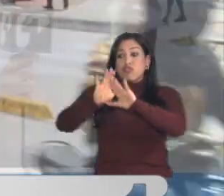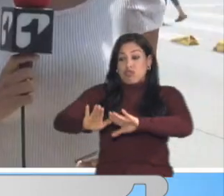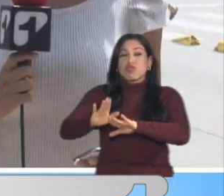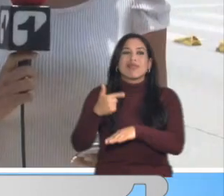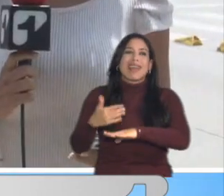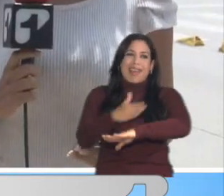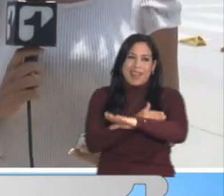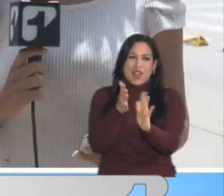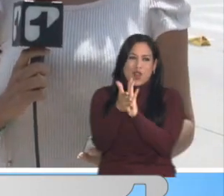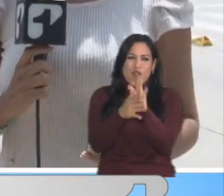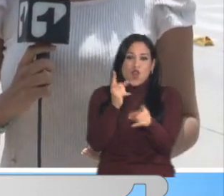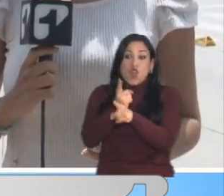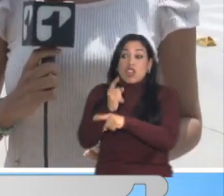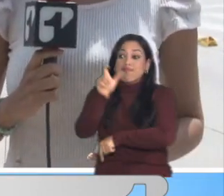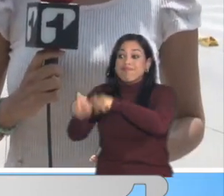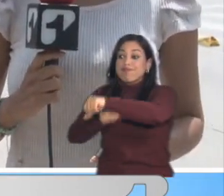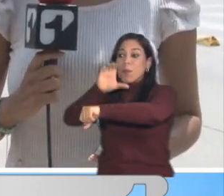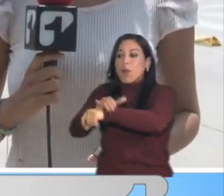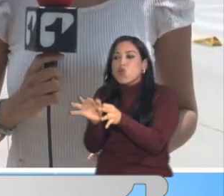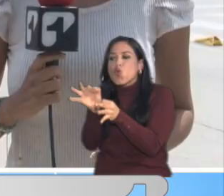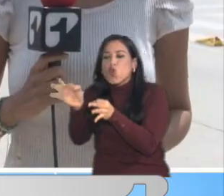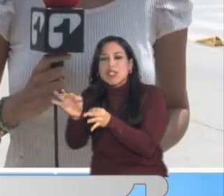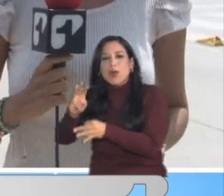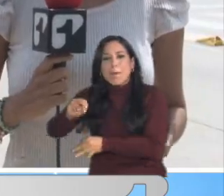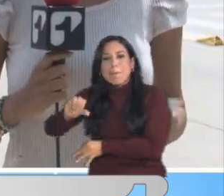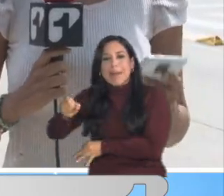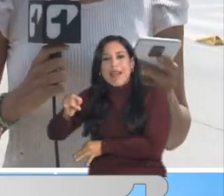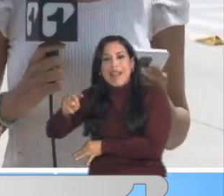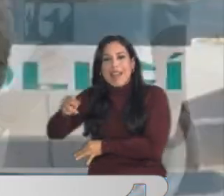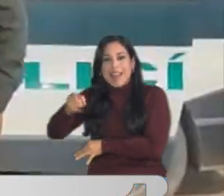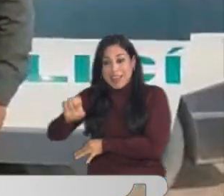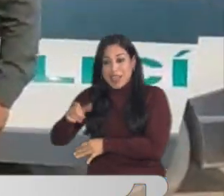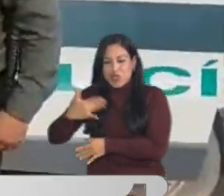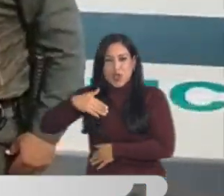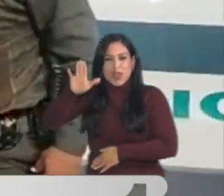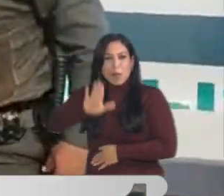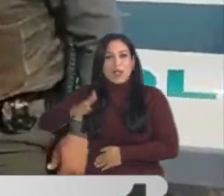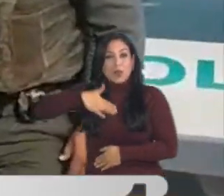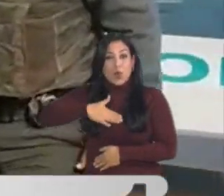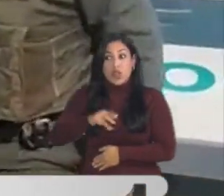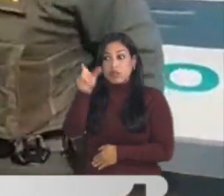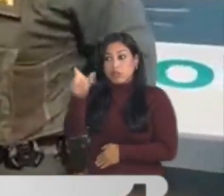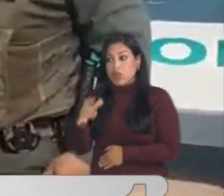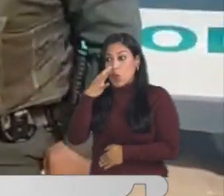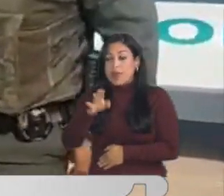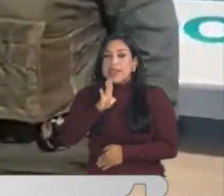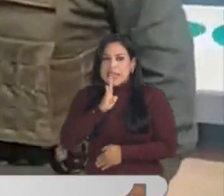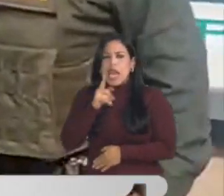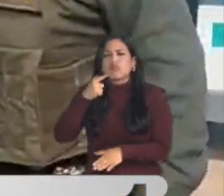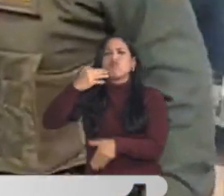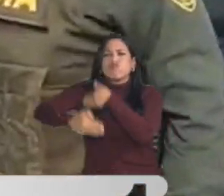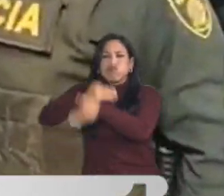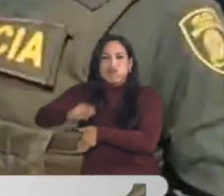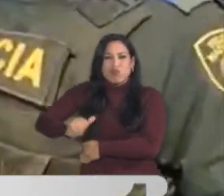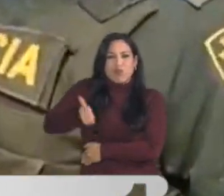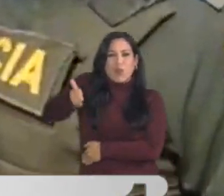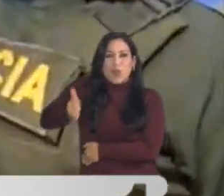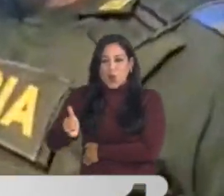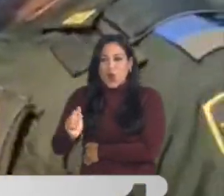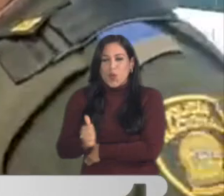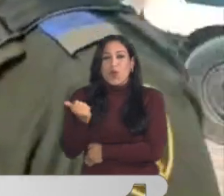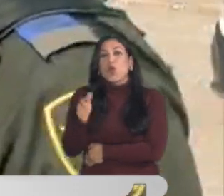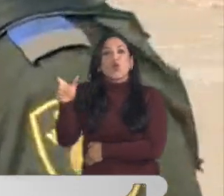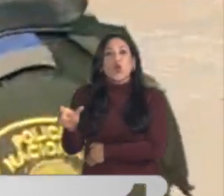Efectivamente, como se lo ha dicho, fue capturado en el municipio de Magangué, Bolívar. Este hombre está siendo procesado por abuso